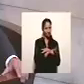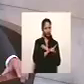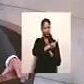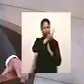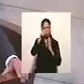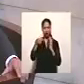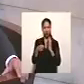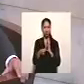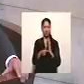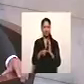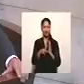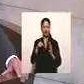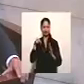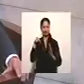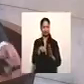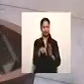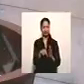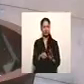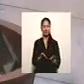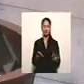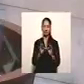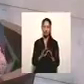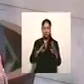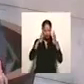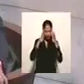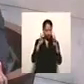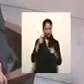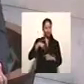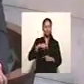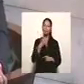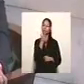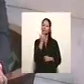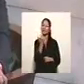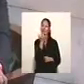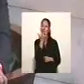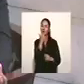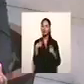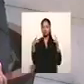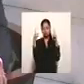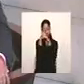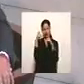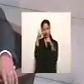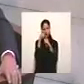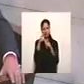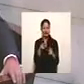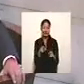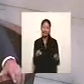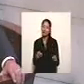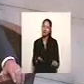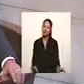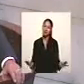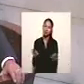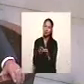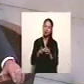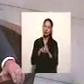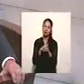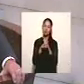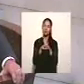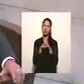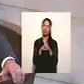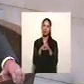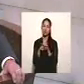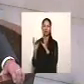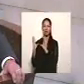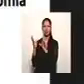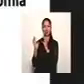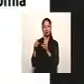la materia y que amerita también que hagamos una reflexión, y es cuál es la importancia que tiene el transporte de